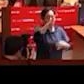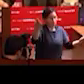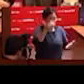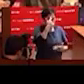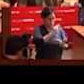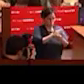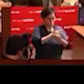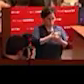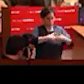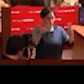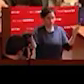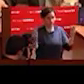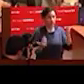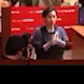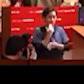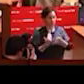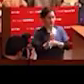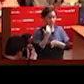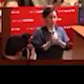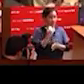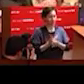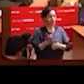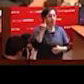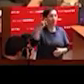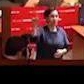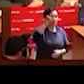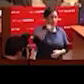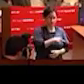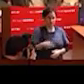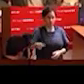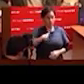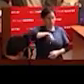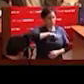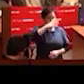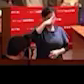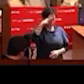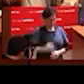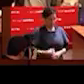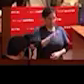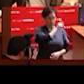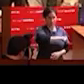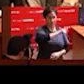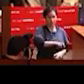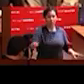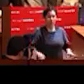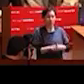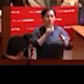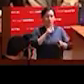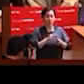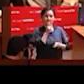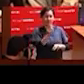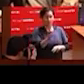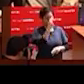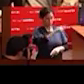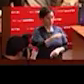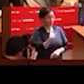Existirá el caso nunca en ningunas jornadas bueno nosotros creemos en estas personas da igual como los llamemos ya sabes